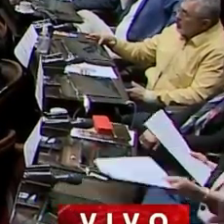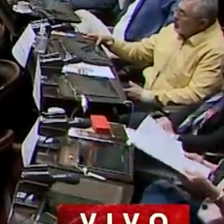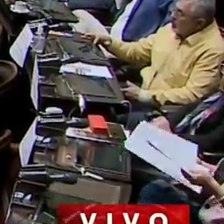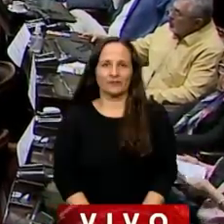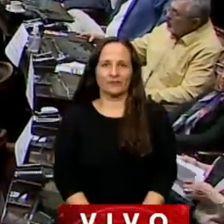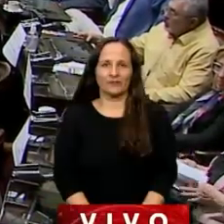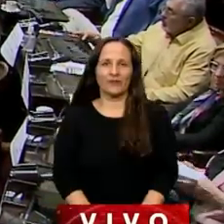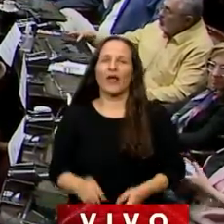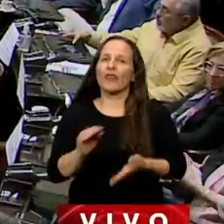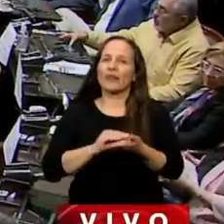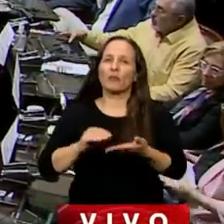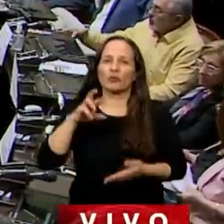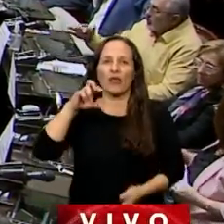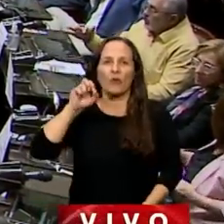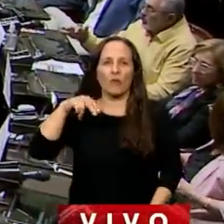diputado Ponce,